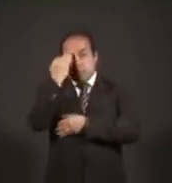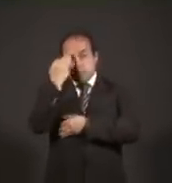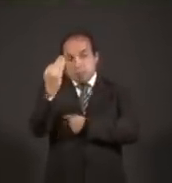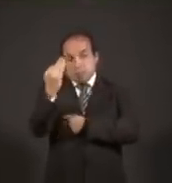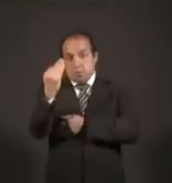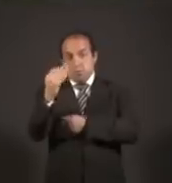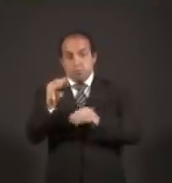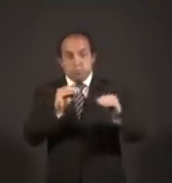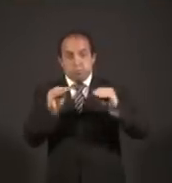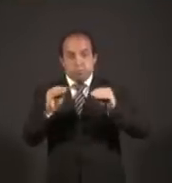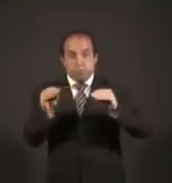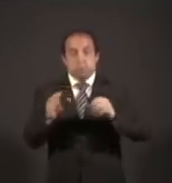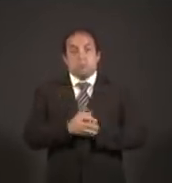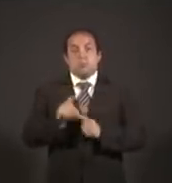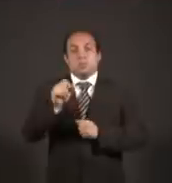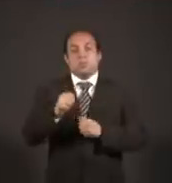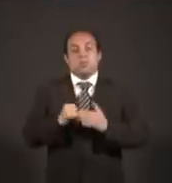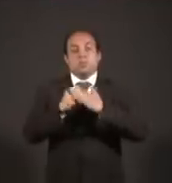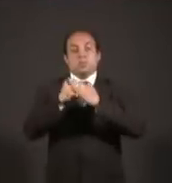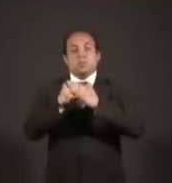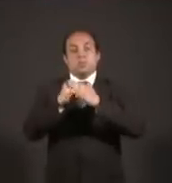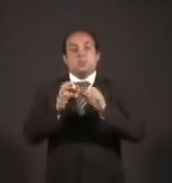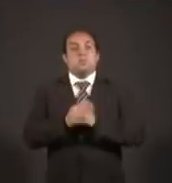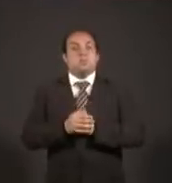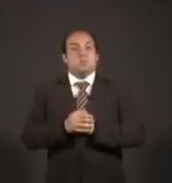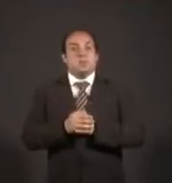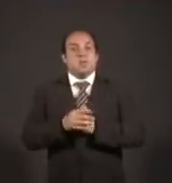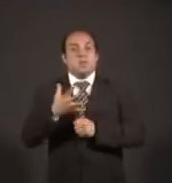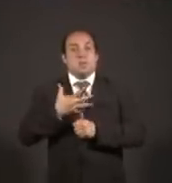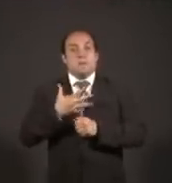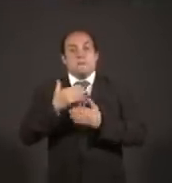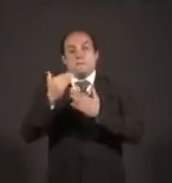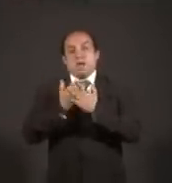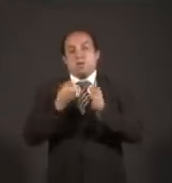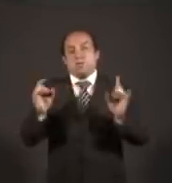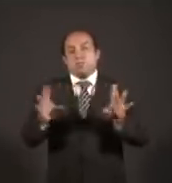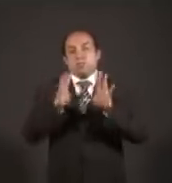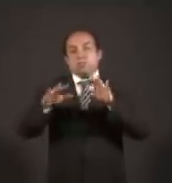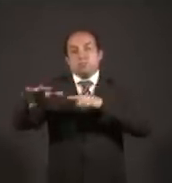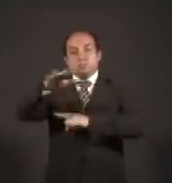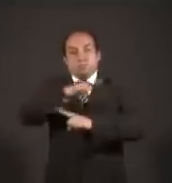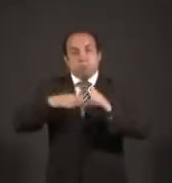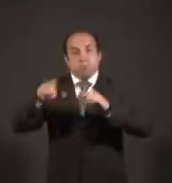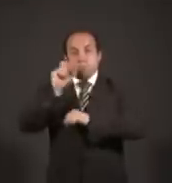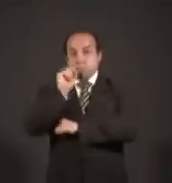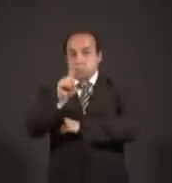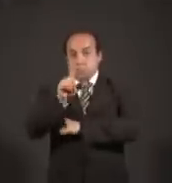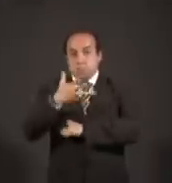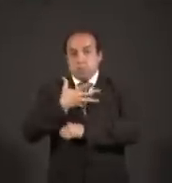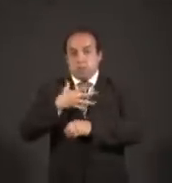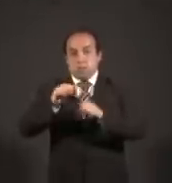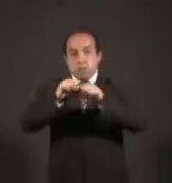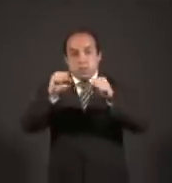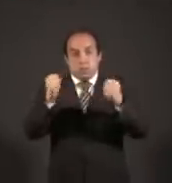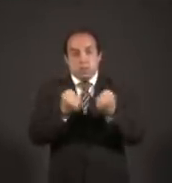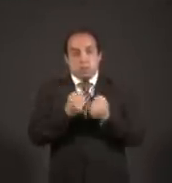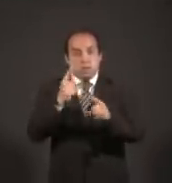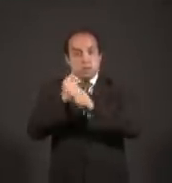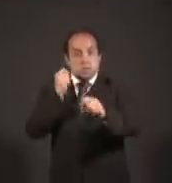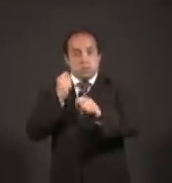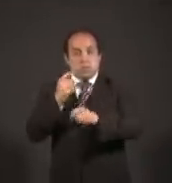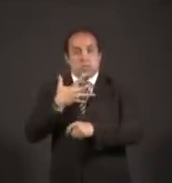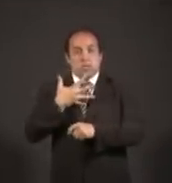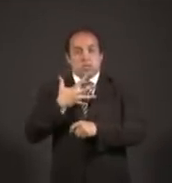un sistema sustentable porque tiene muy bajo impacto ambiental, sino que además es un sistema de transporte que tiene un